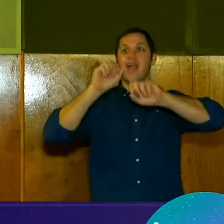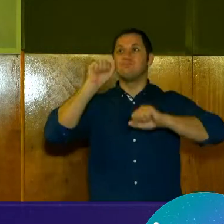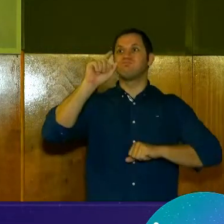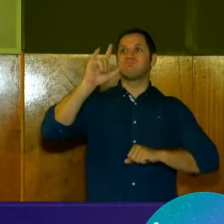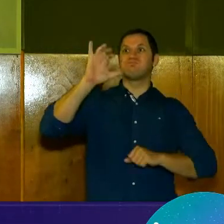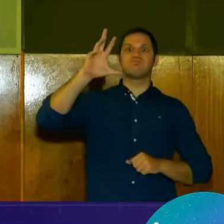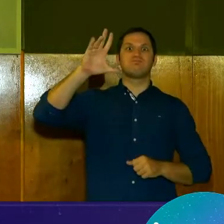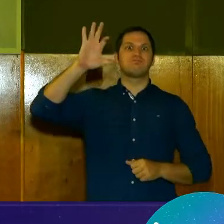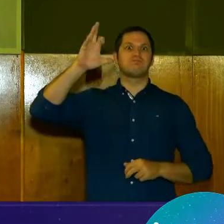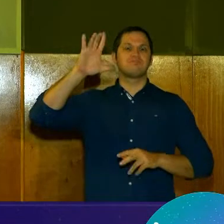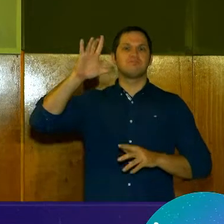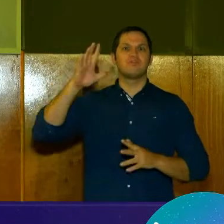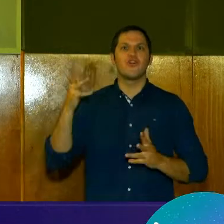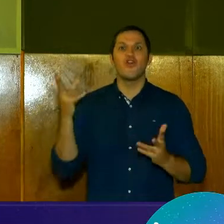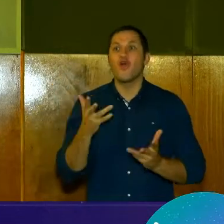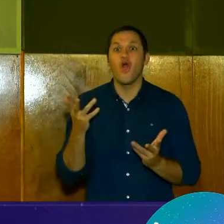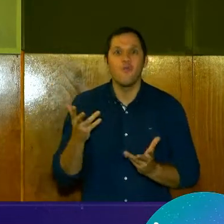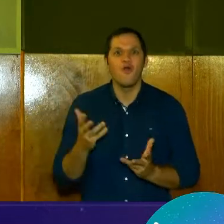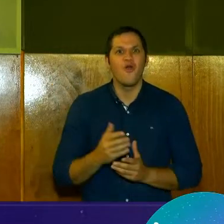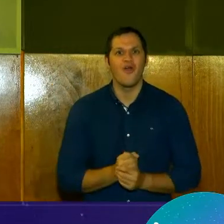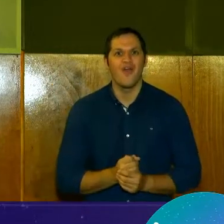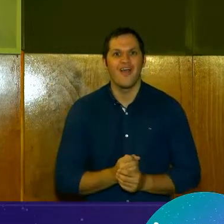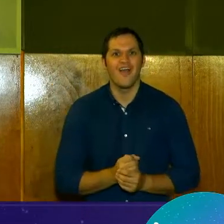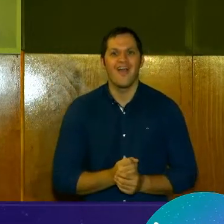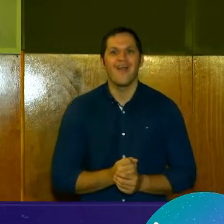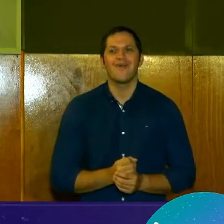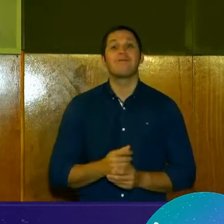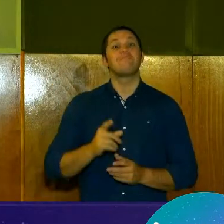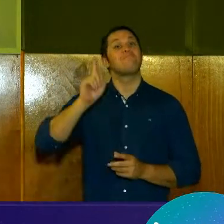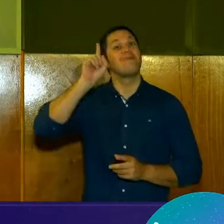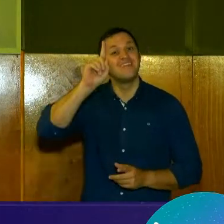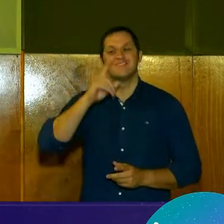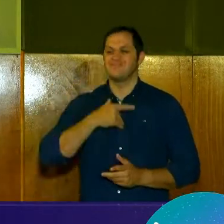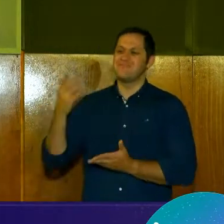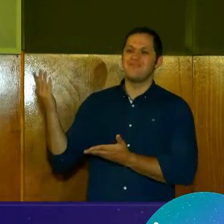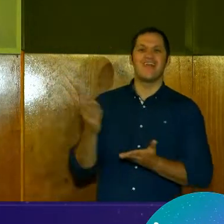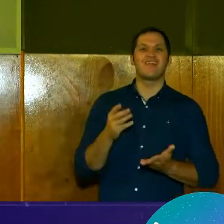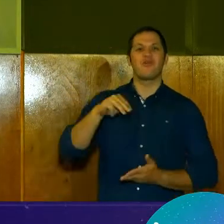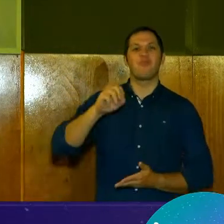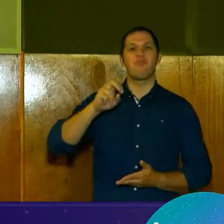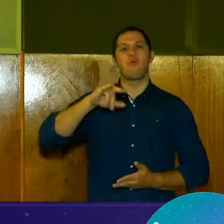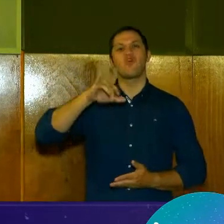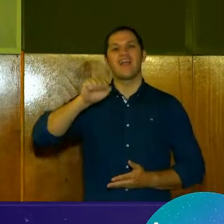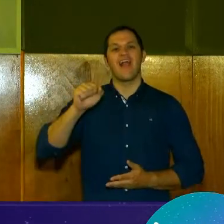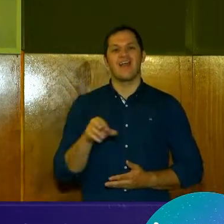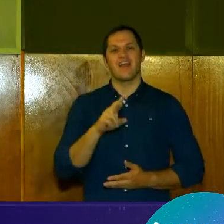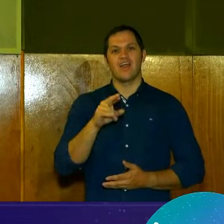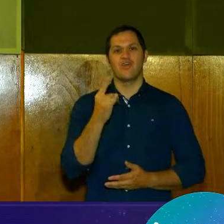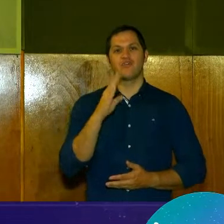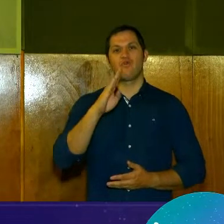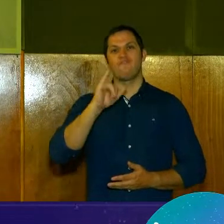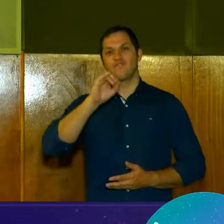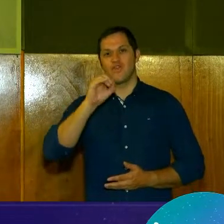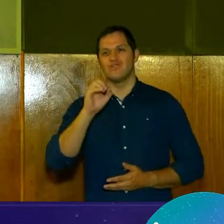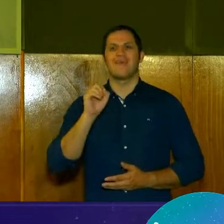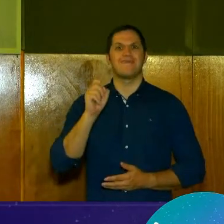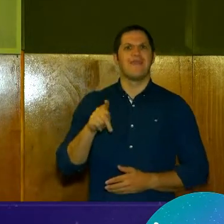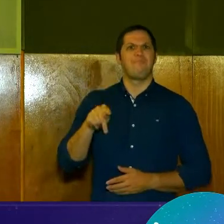lo primero que yo pensé fue hablar de cómo nacen las estrellas porque esa es mi área de investigación pero